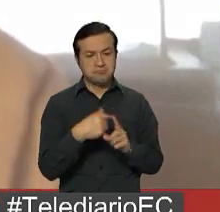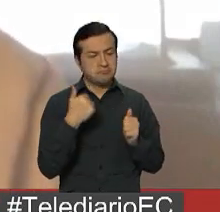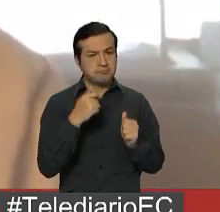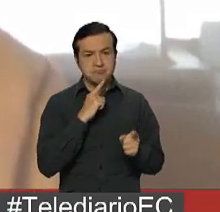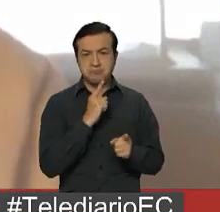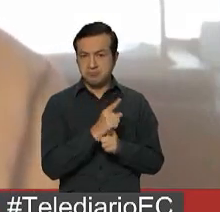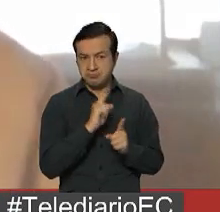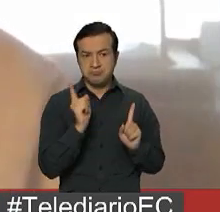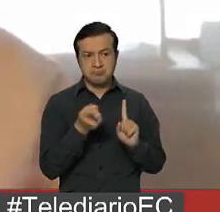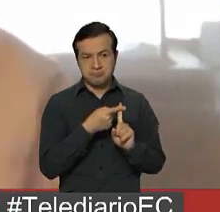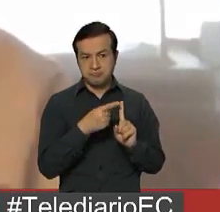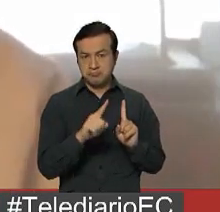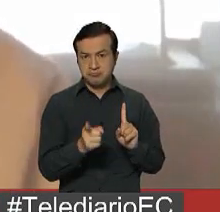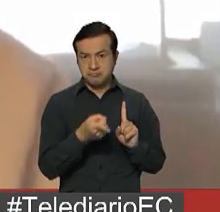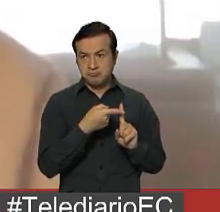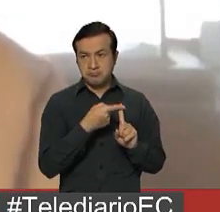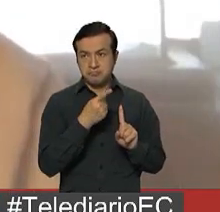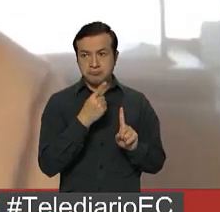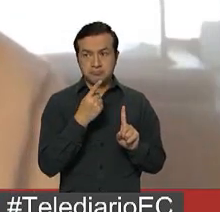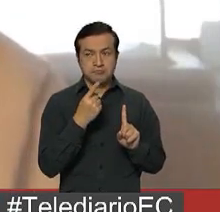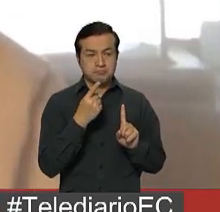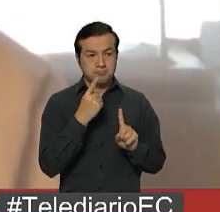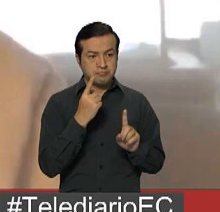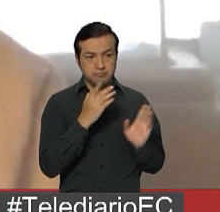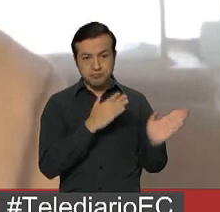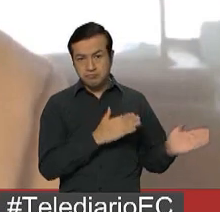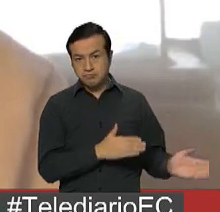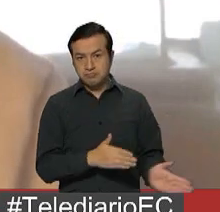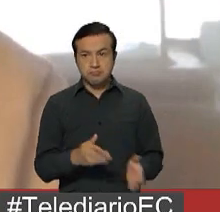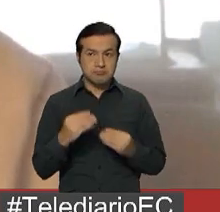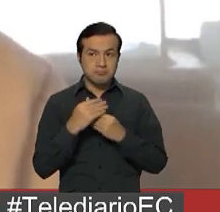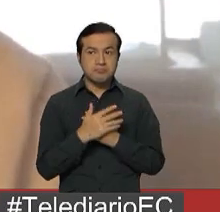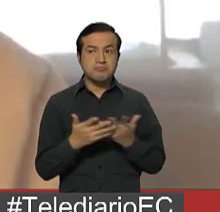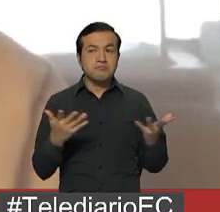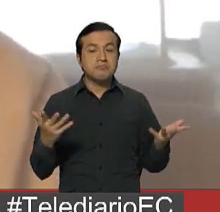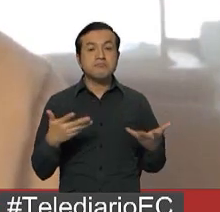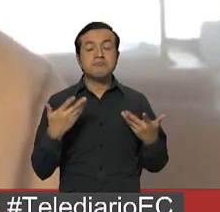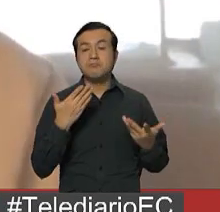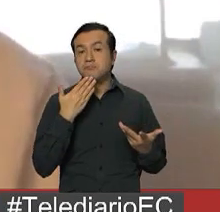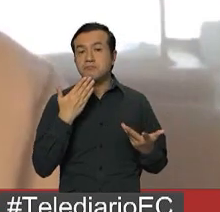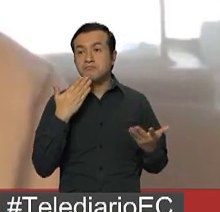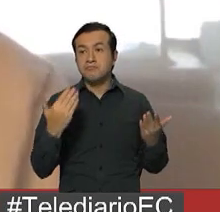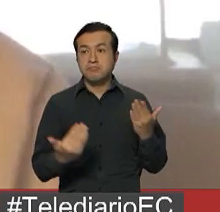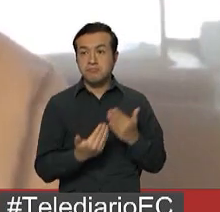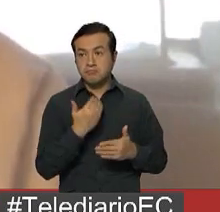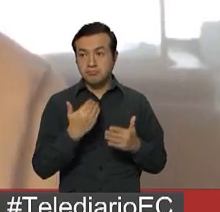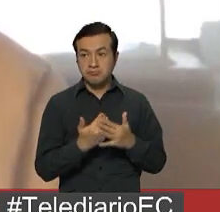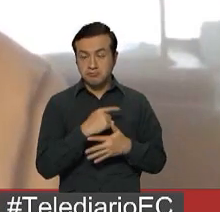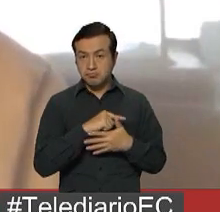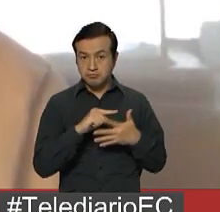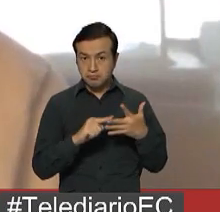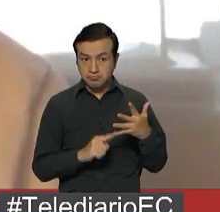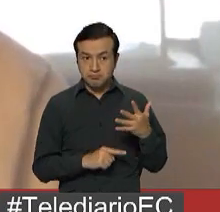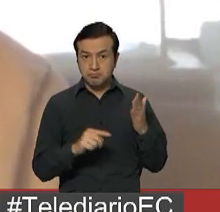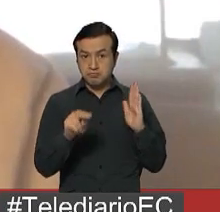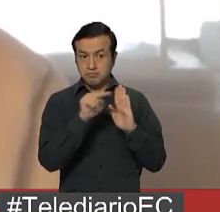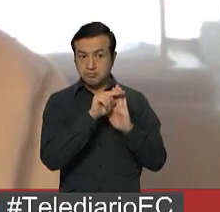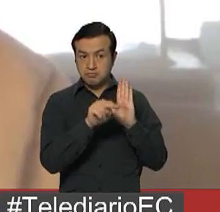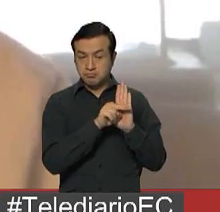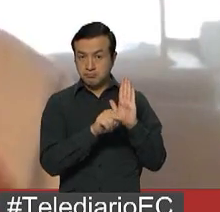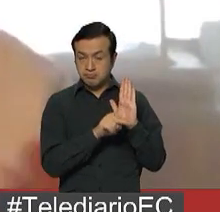un primer digamos piloto de esta inserción de esta nueva forma de hacer el marco normativo